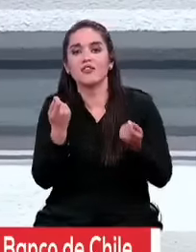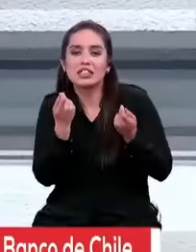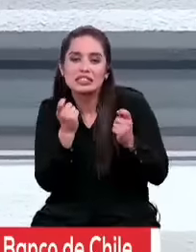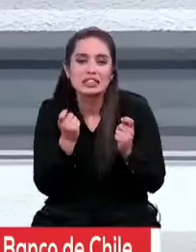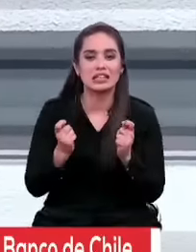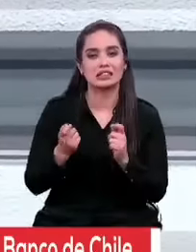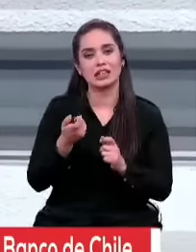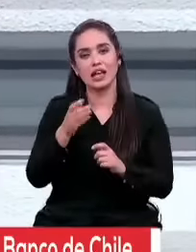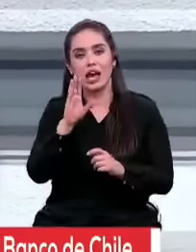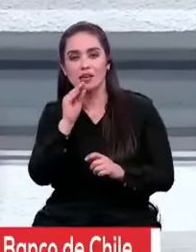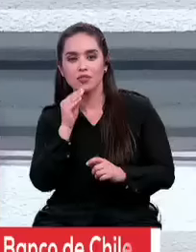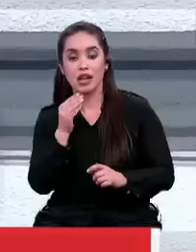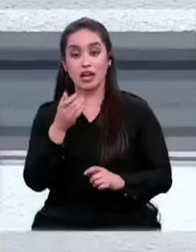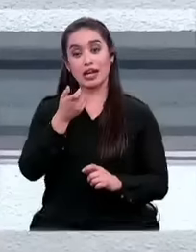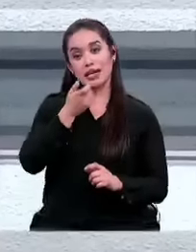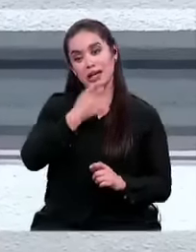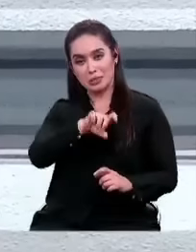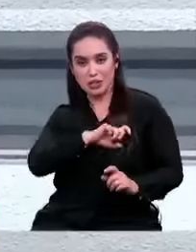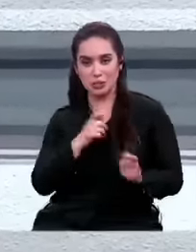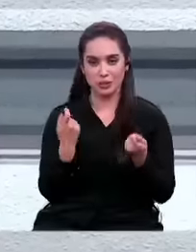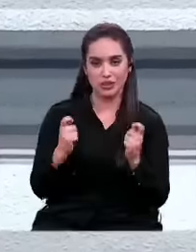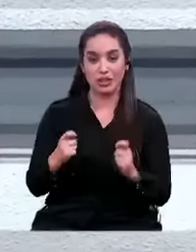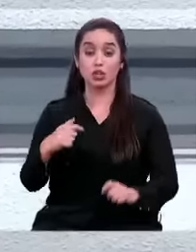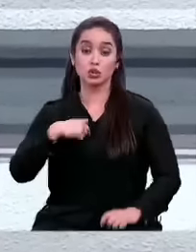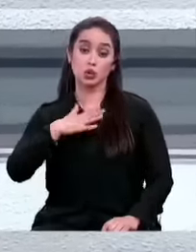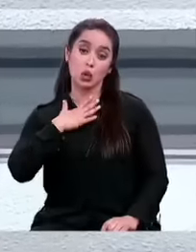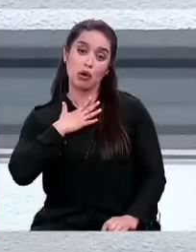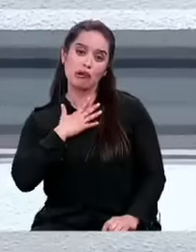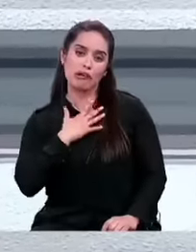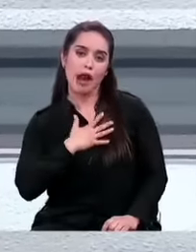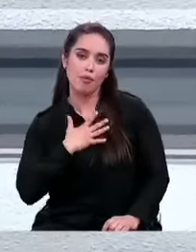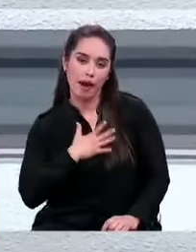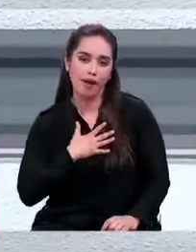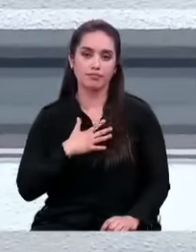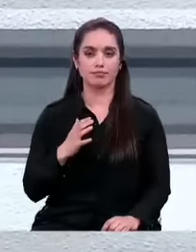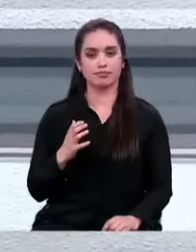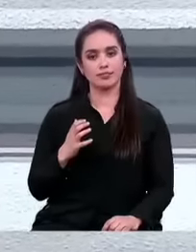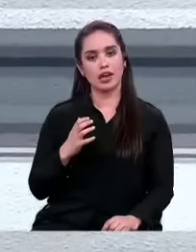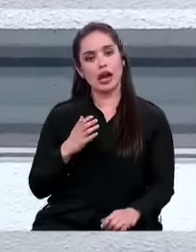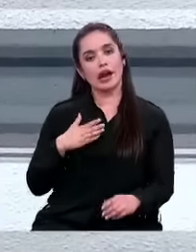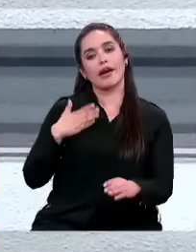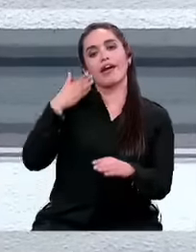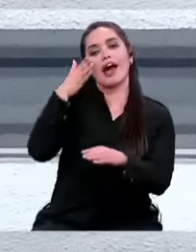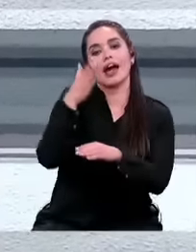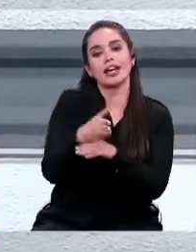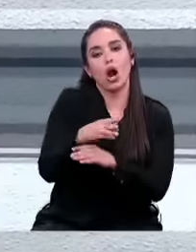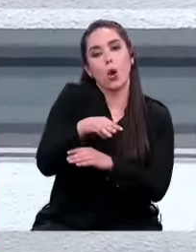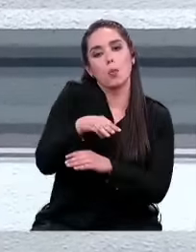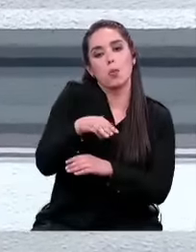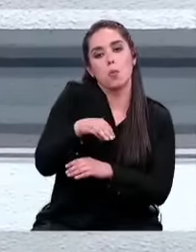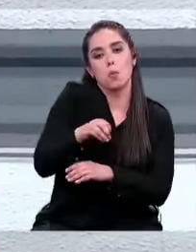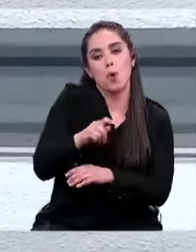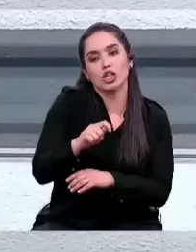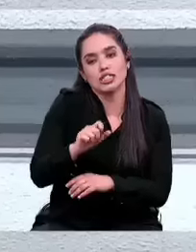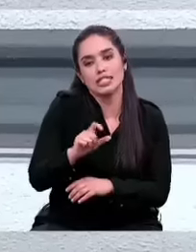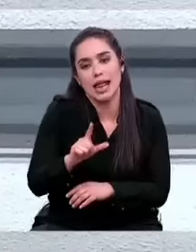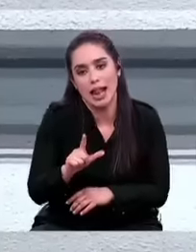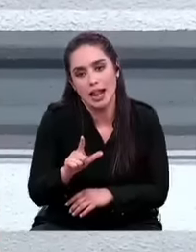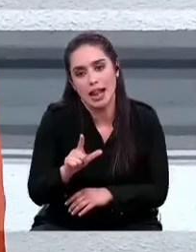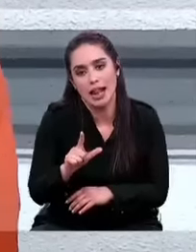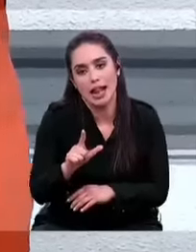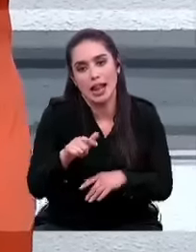okay? Yo... Quiere ir a un motel.